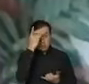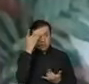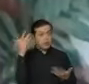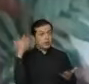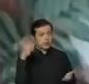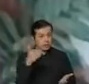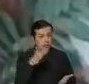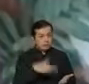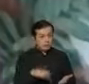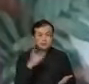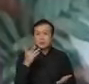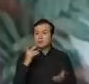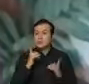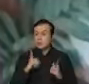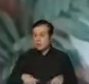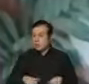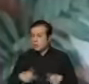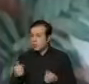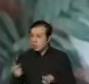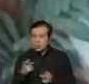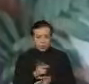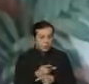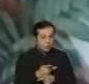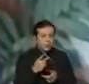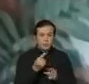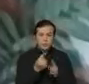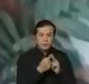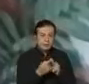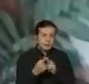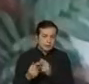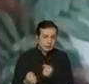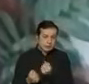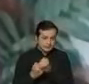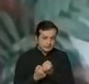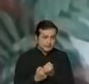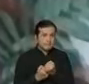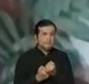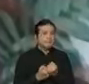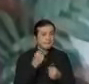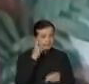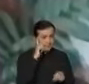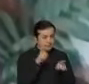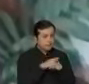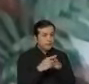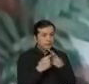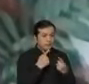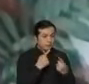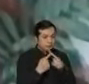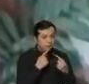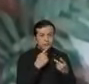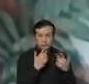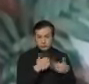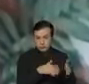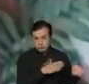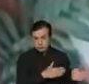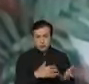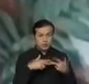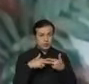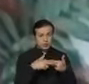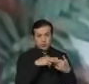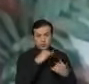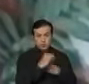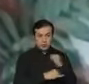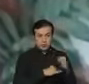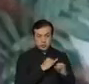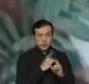que necesitamos destinar a salud, a producción, a préstamos. Pues bien, por las buenas y reconstruyendo nuestras relaciones internacionales.